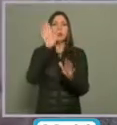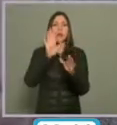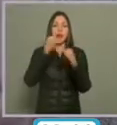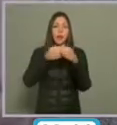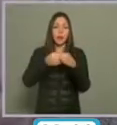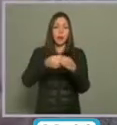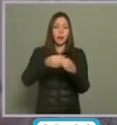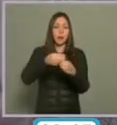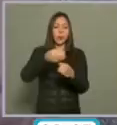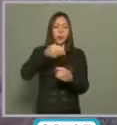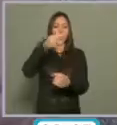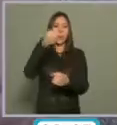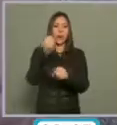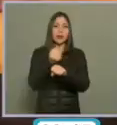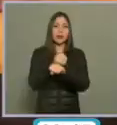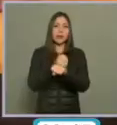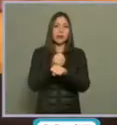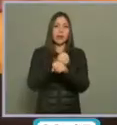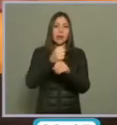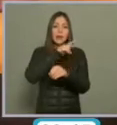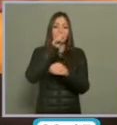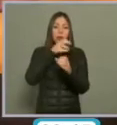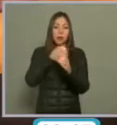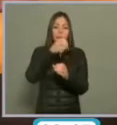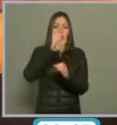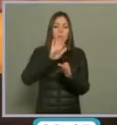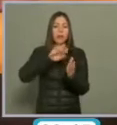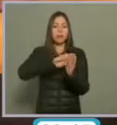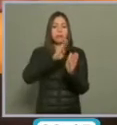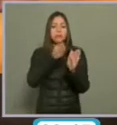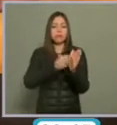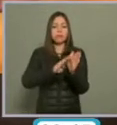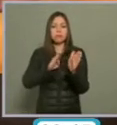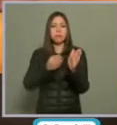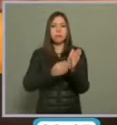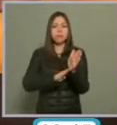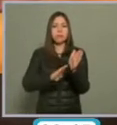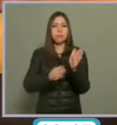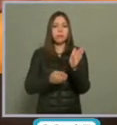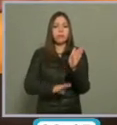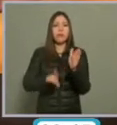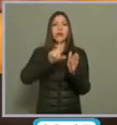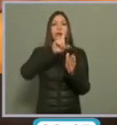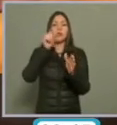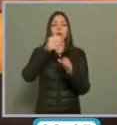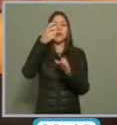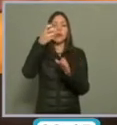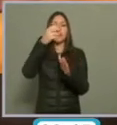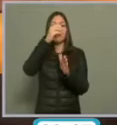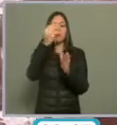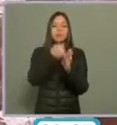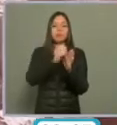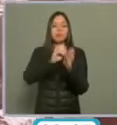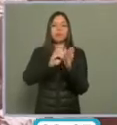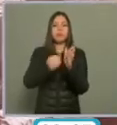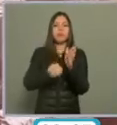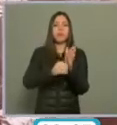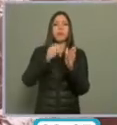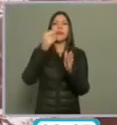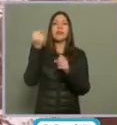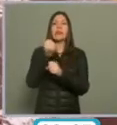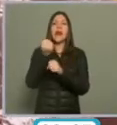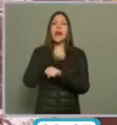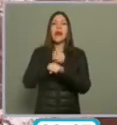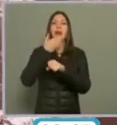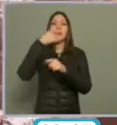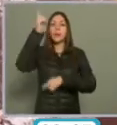pared interna de las arterias, y eso genera que el colesterol se vaya acumulando en esos baches. Y se va formando una bolita. Por eso es un factor